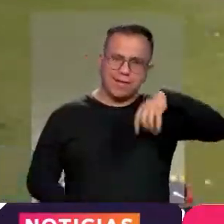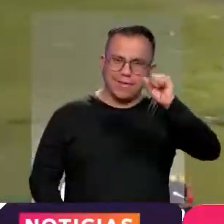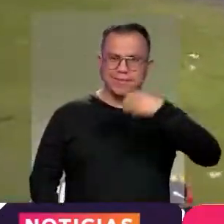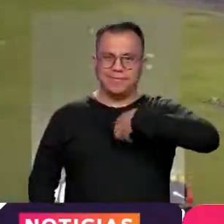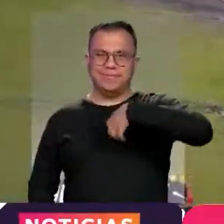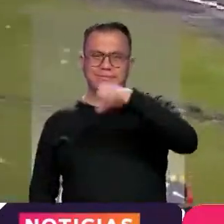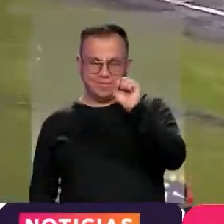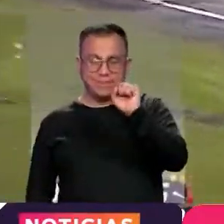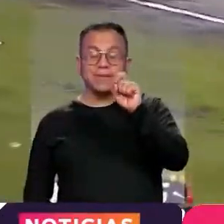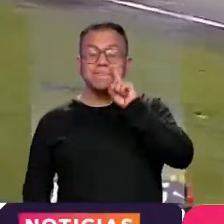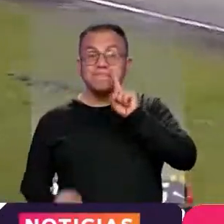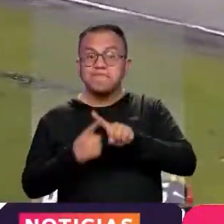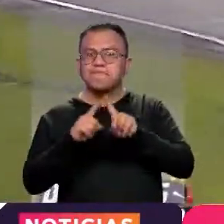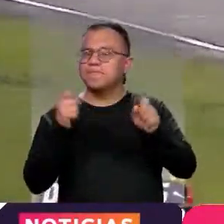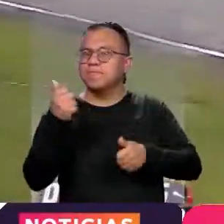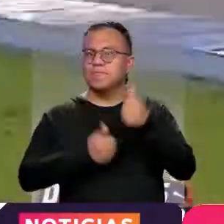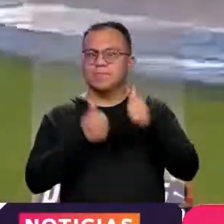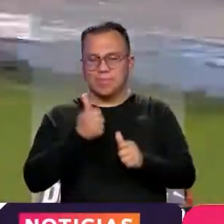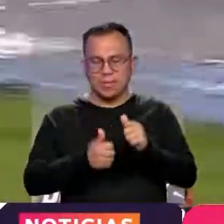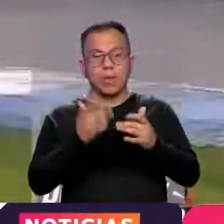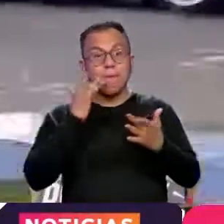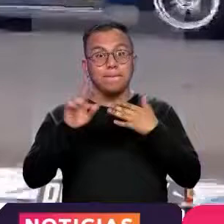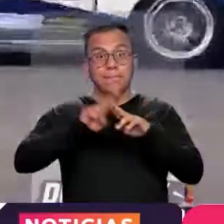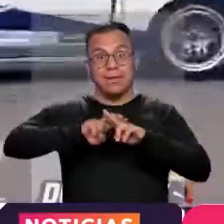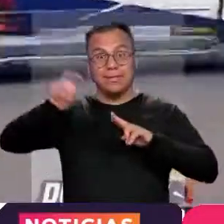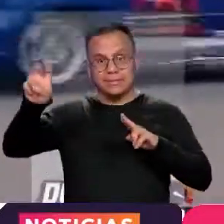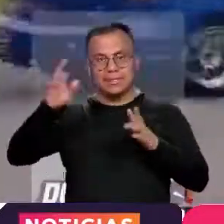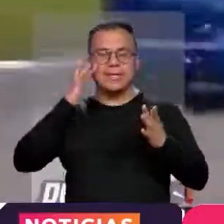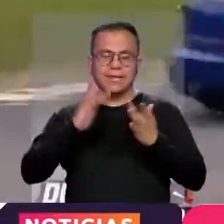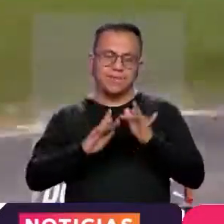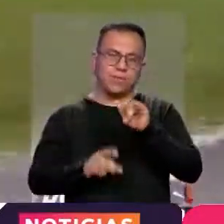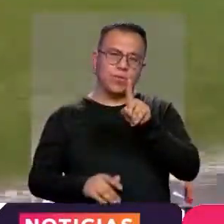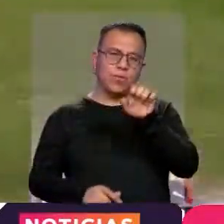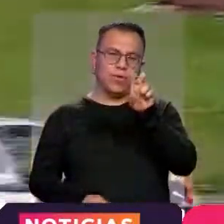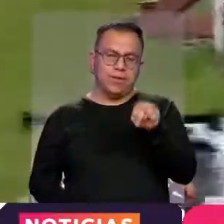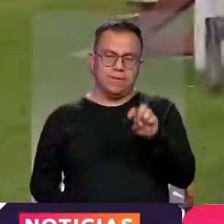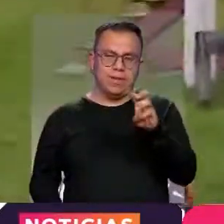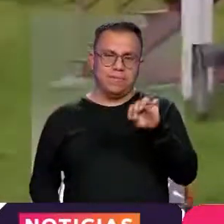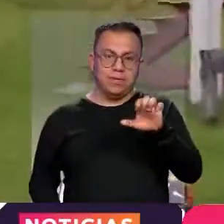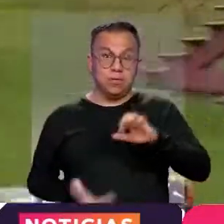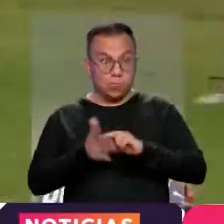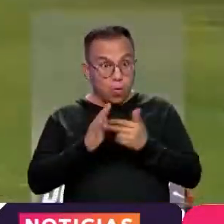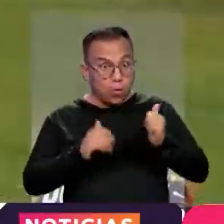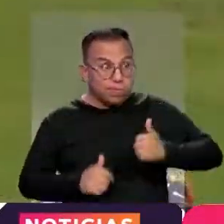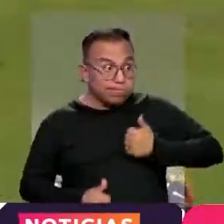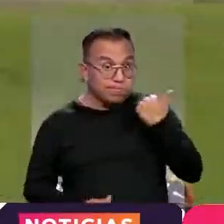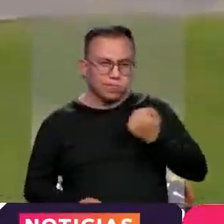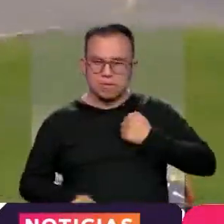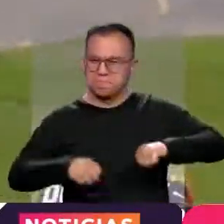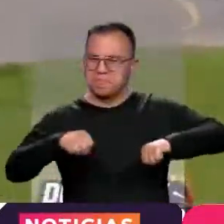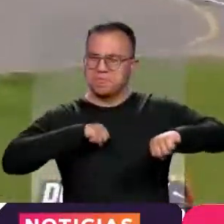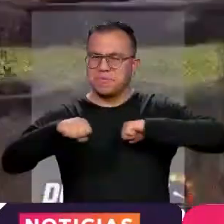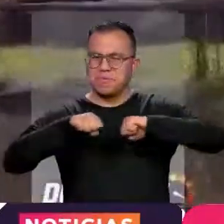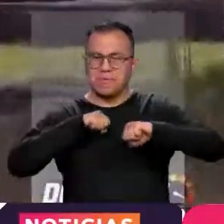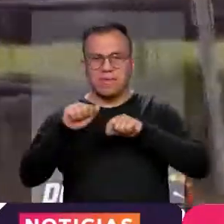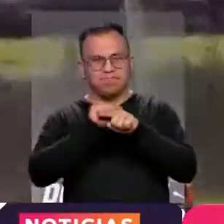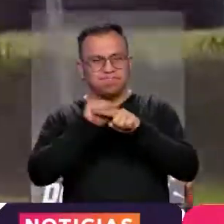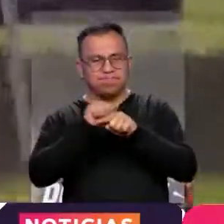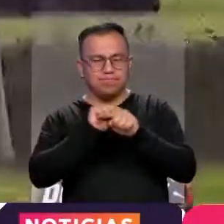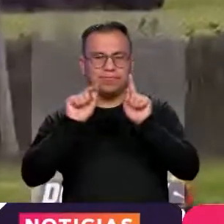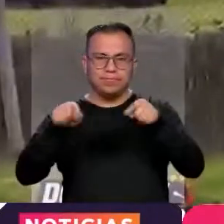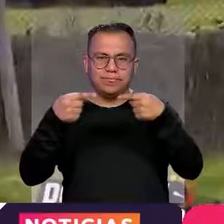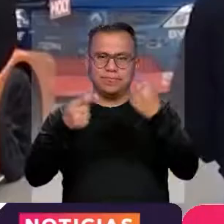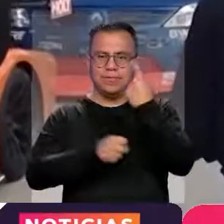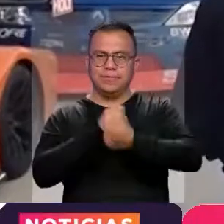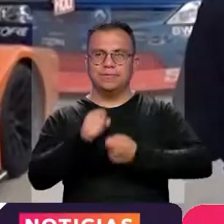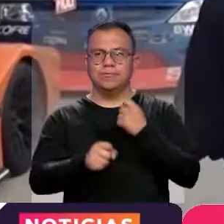los turboturismos el título se fue para Manizales a bordo del Mini de Julián Jaramillo, quien aprovechará la última válida para preparar el gran desafío del